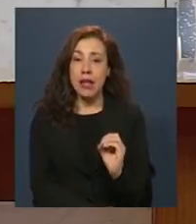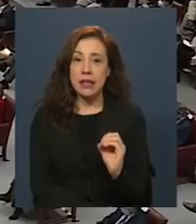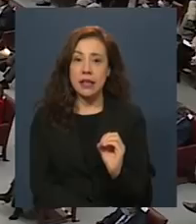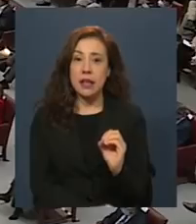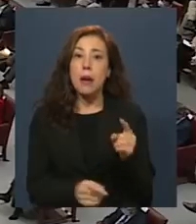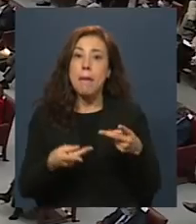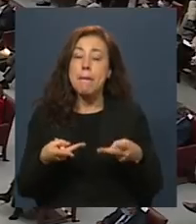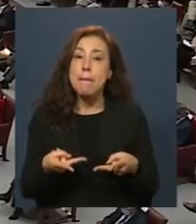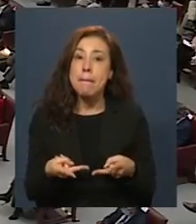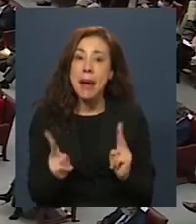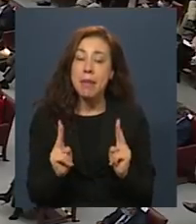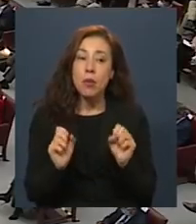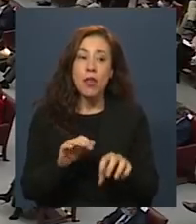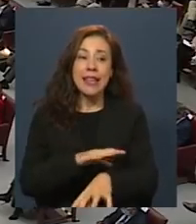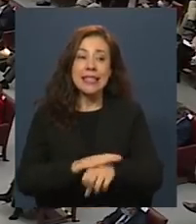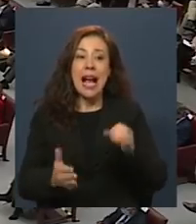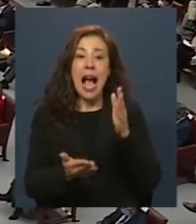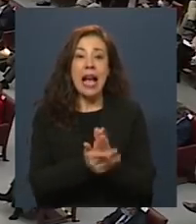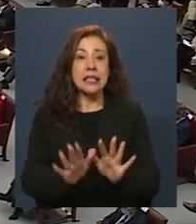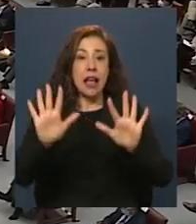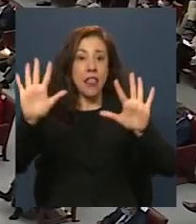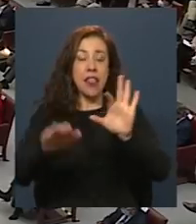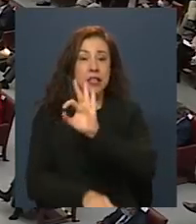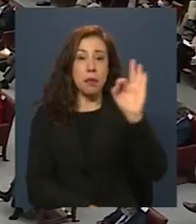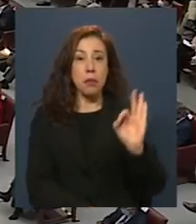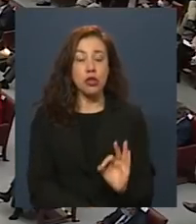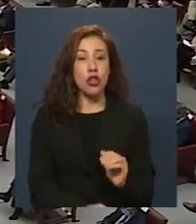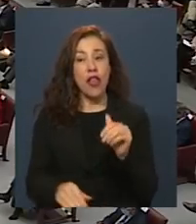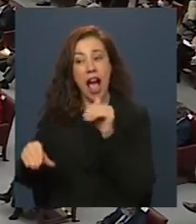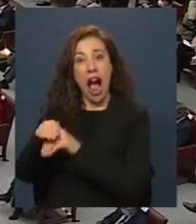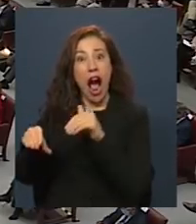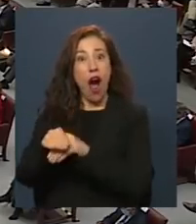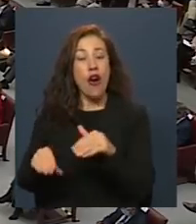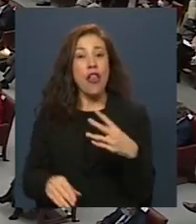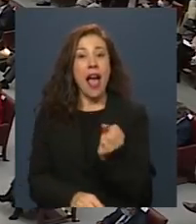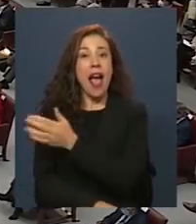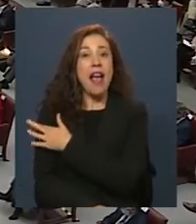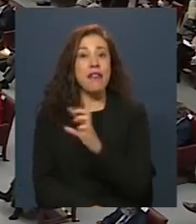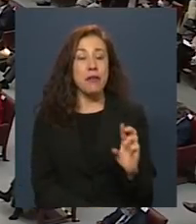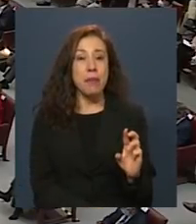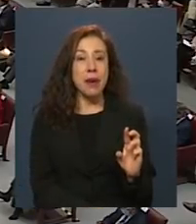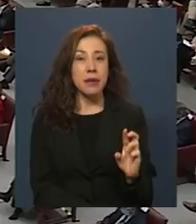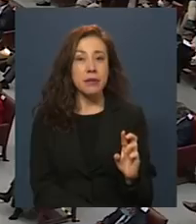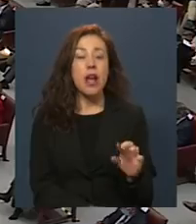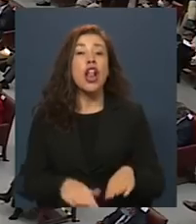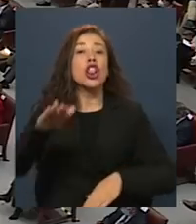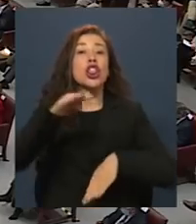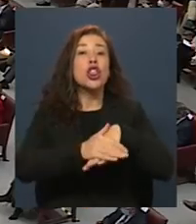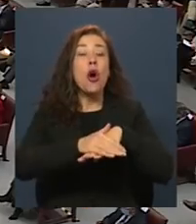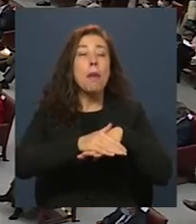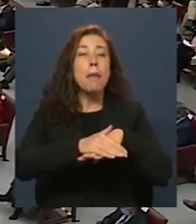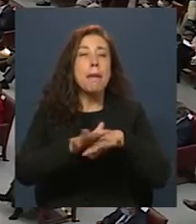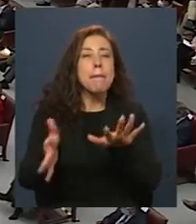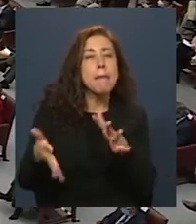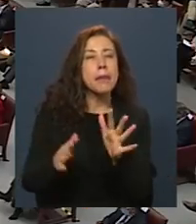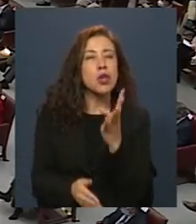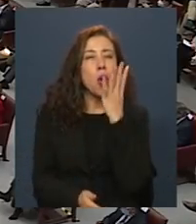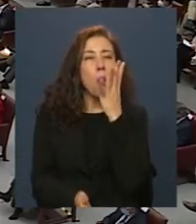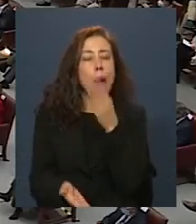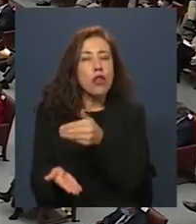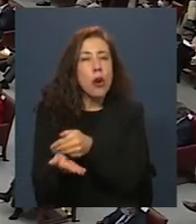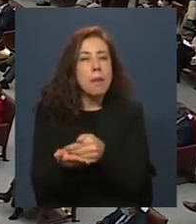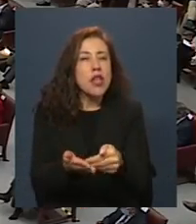y permitió sacar hasta un 10% de las cuentas de capitalización individual con un tope aproximadamente de 4,5